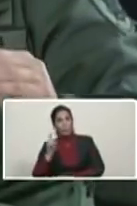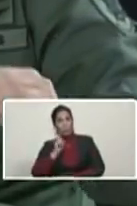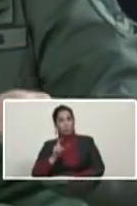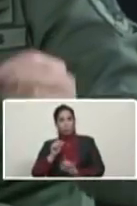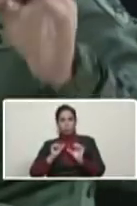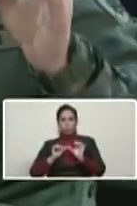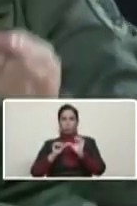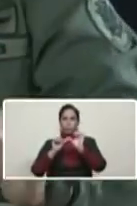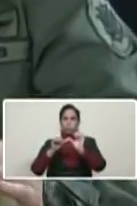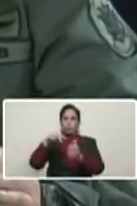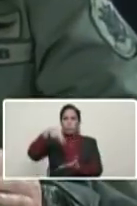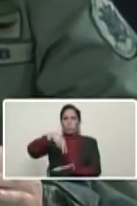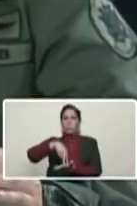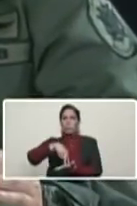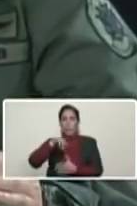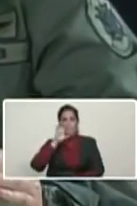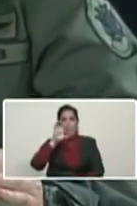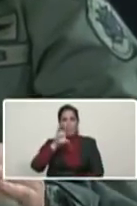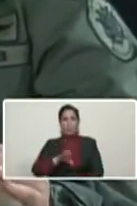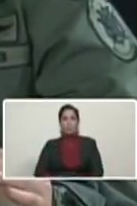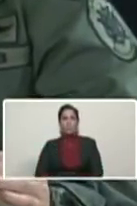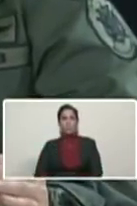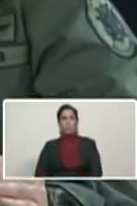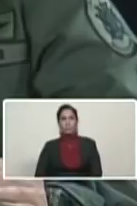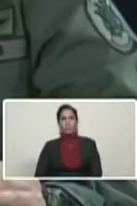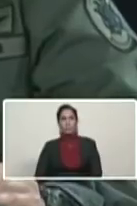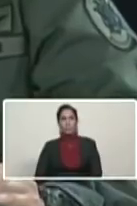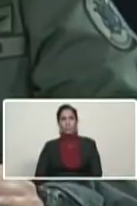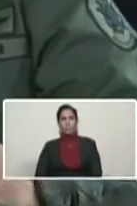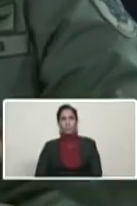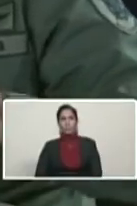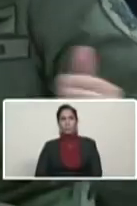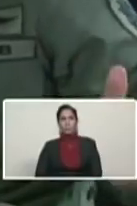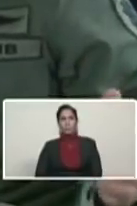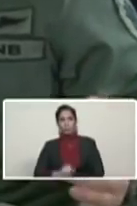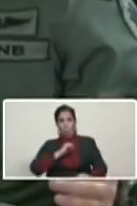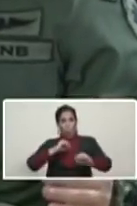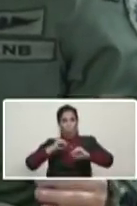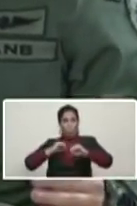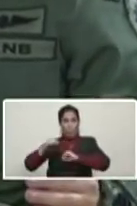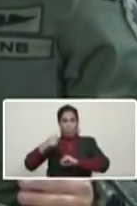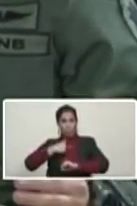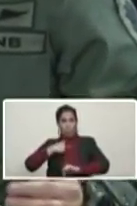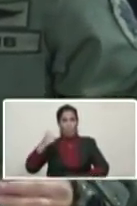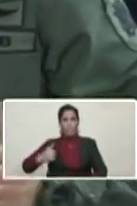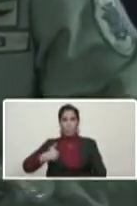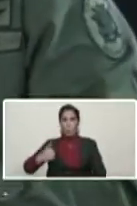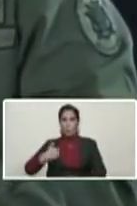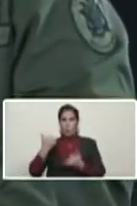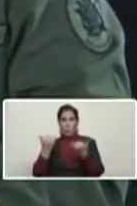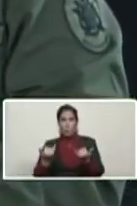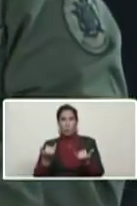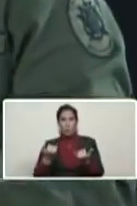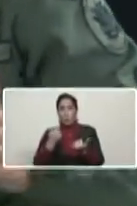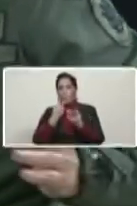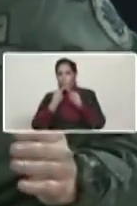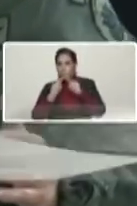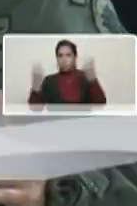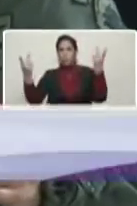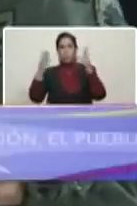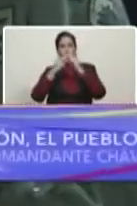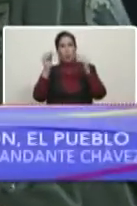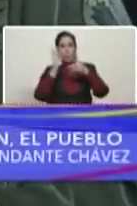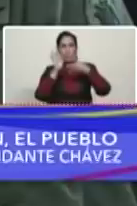mantener de pie a la patria. La patria es lo que nos está moviendo. Yo aprovecho este espacio para decirle a todos los